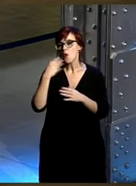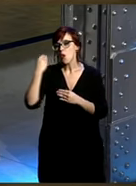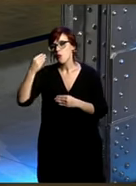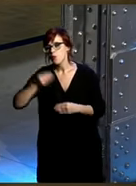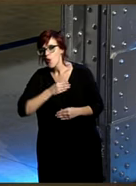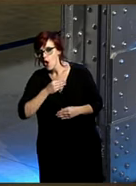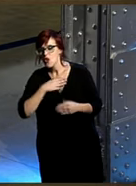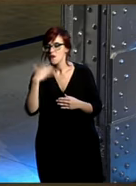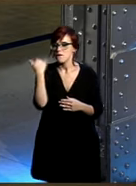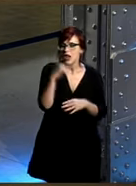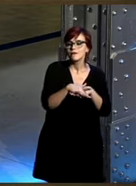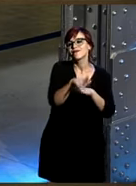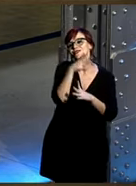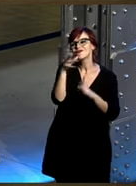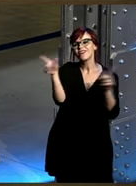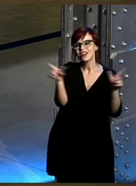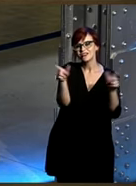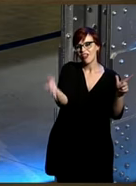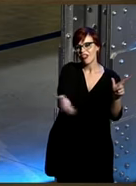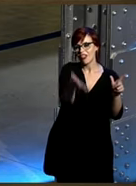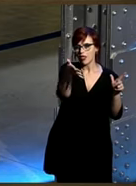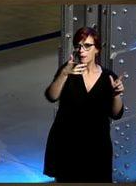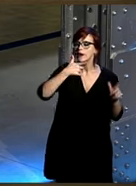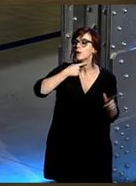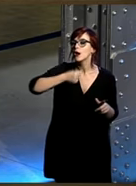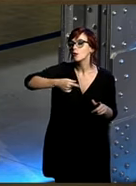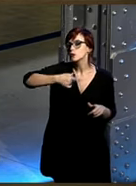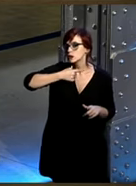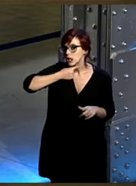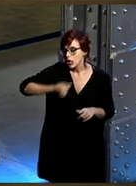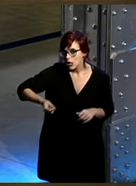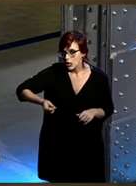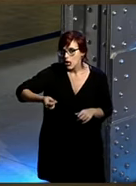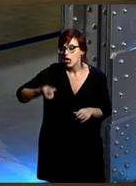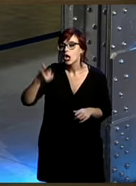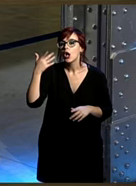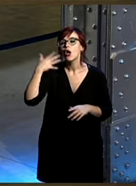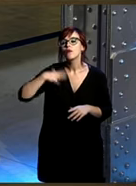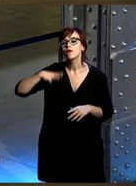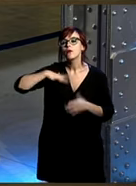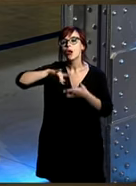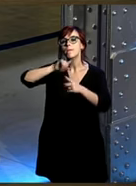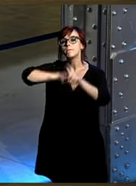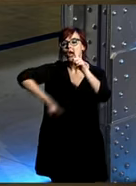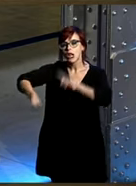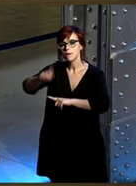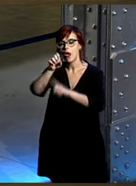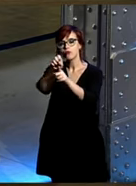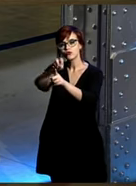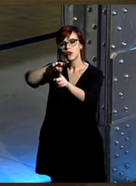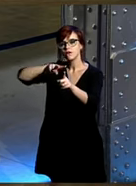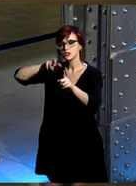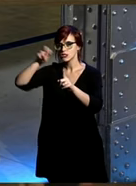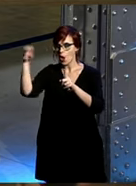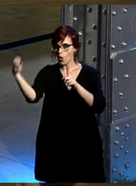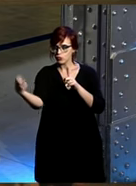las series. Pero me gustaría que planteemos el problema desde otra naturaleza. Ese